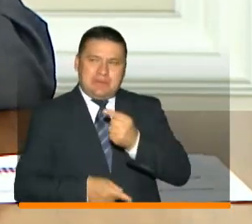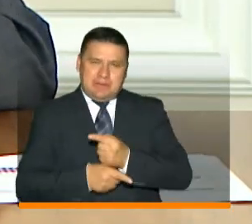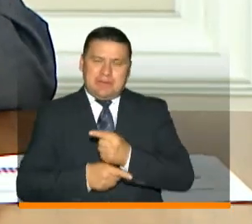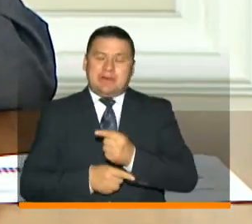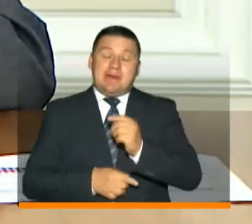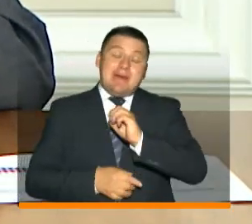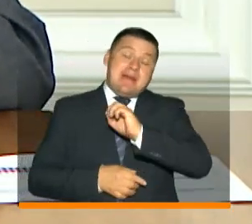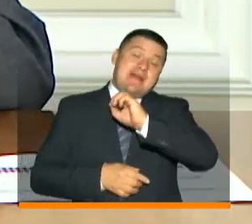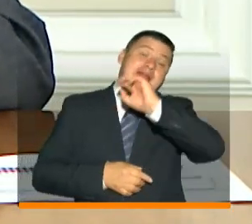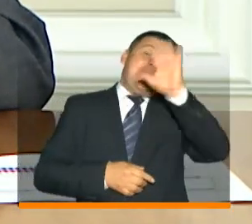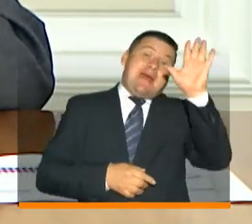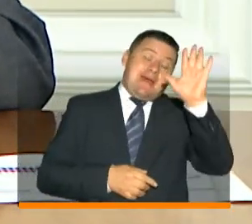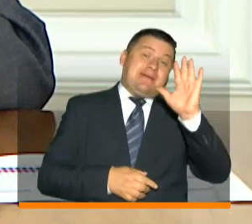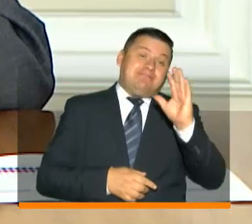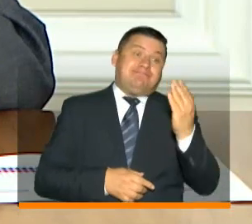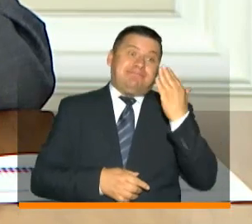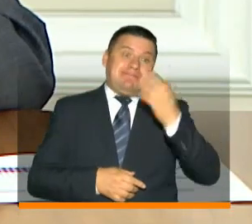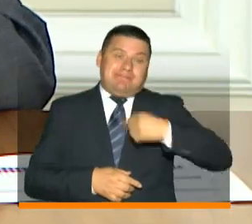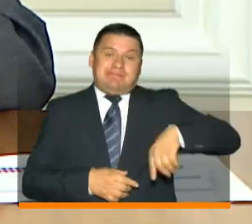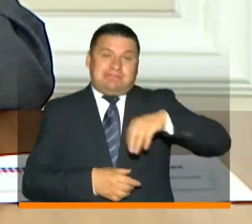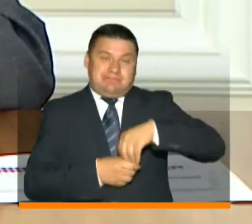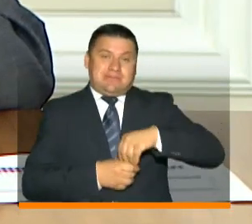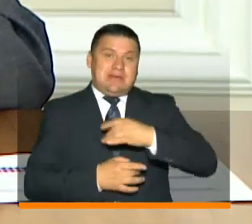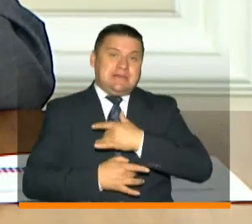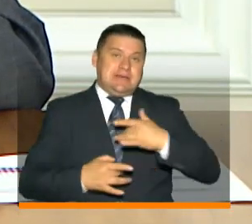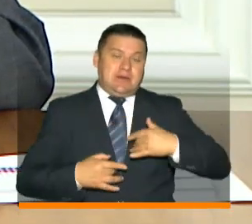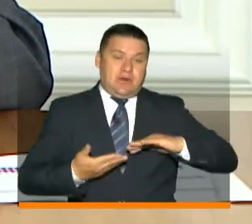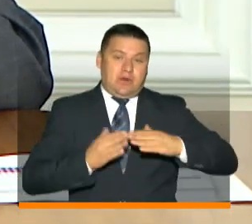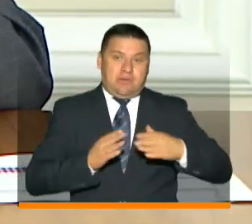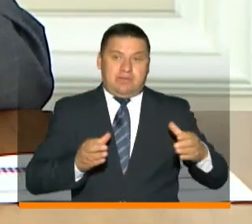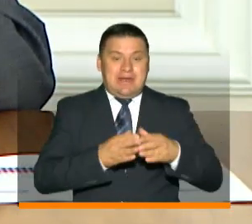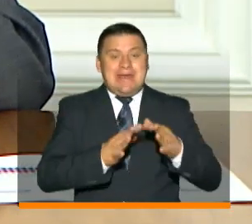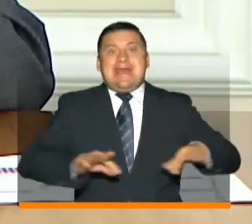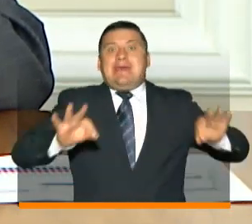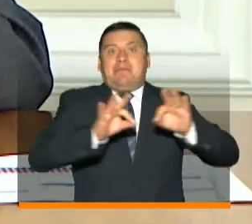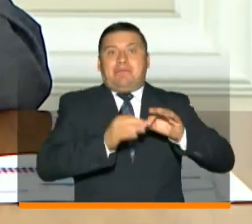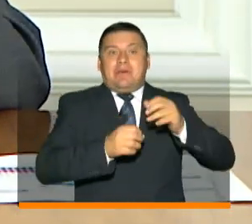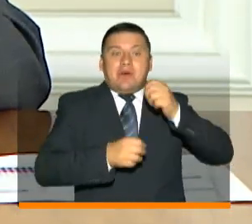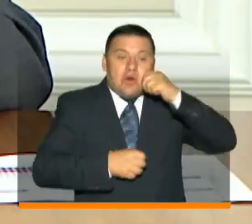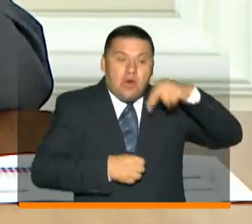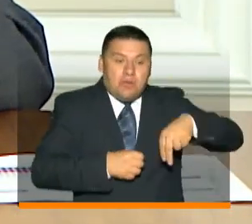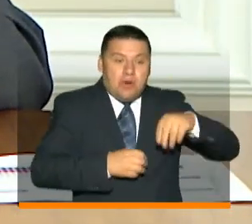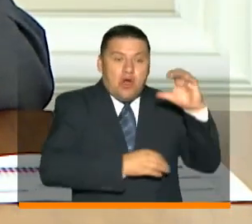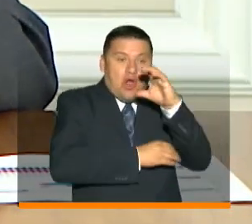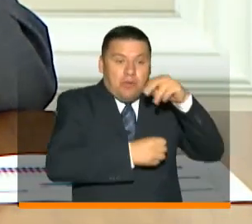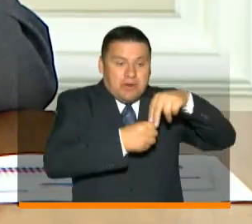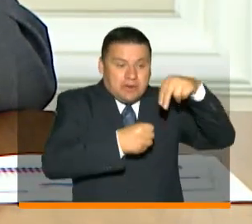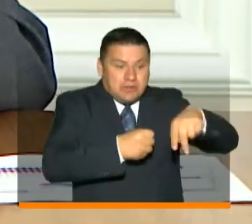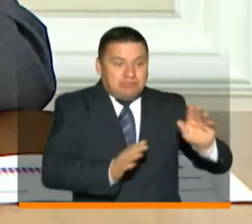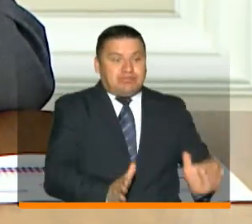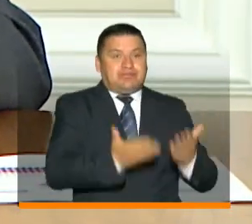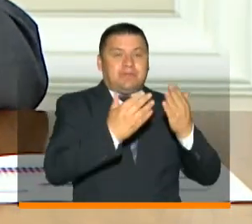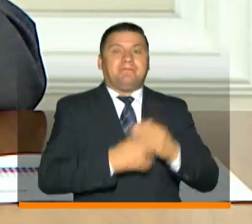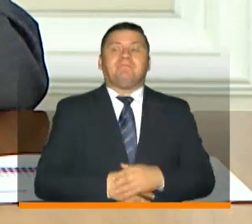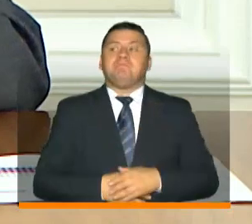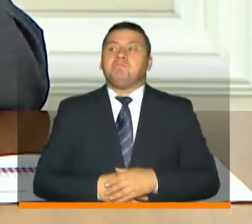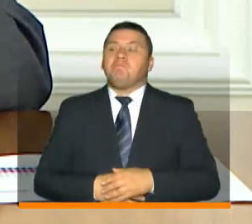tiene indudablemente también otros beneficios sobre la salud de la población. Y en ese sentido, ese equilibrio es muy